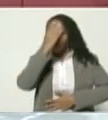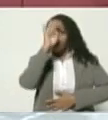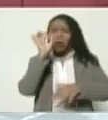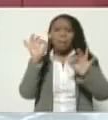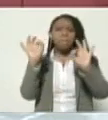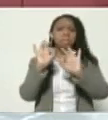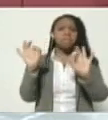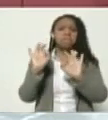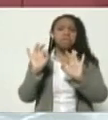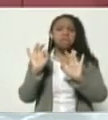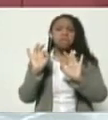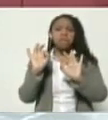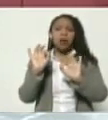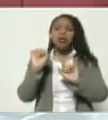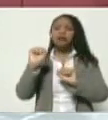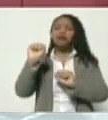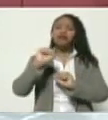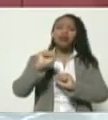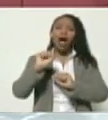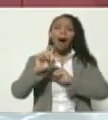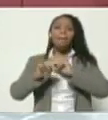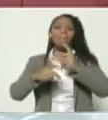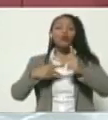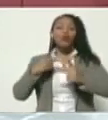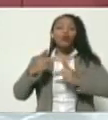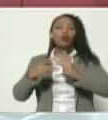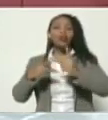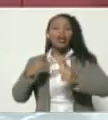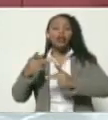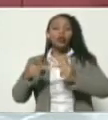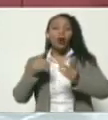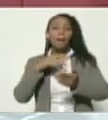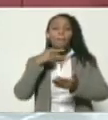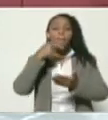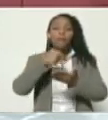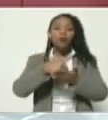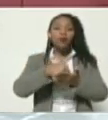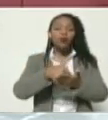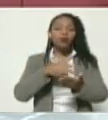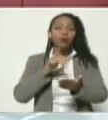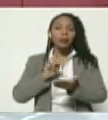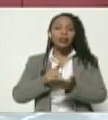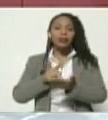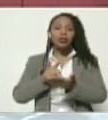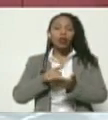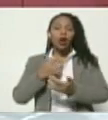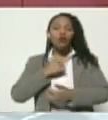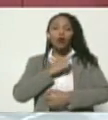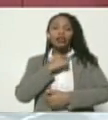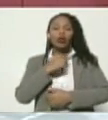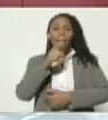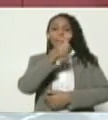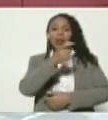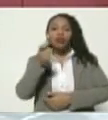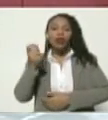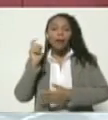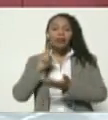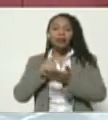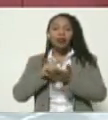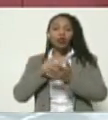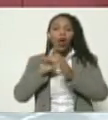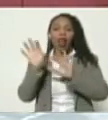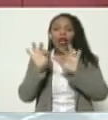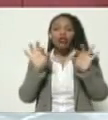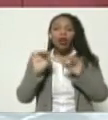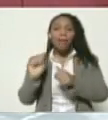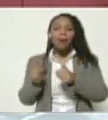duda afirmar que el proceso de postulación para nuestros candidatos y candidatas a las elecciones